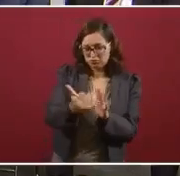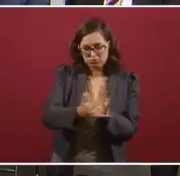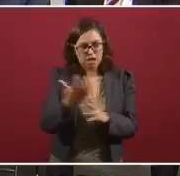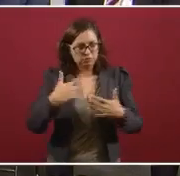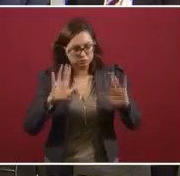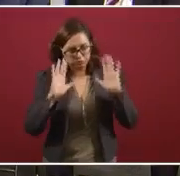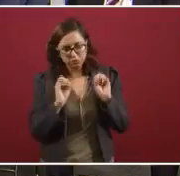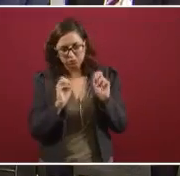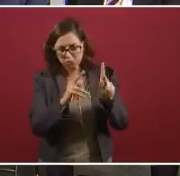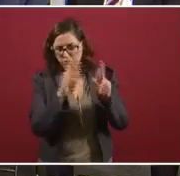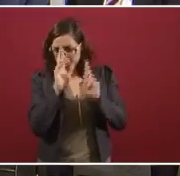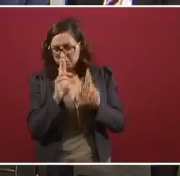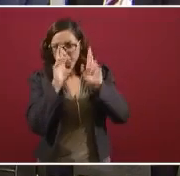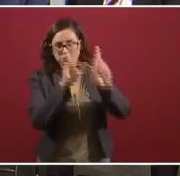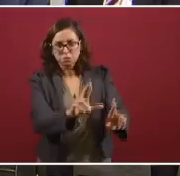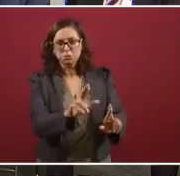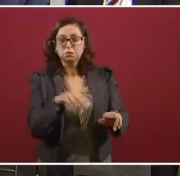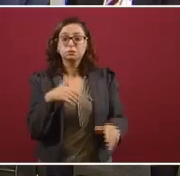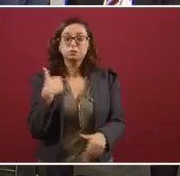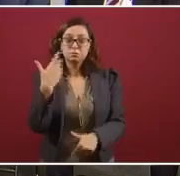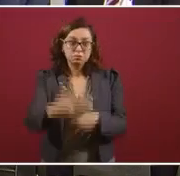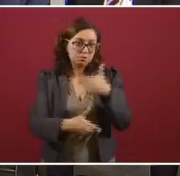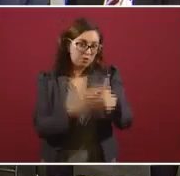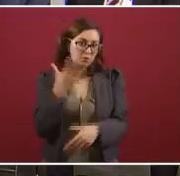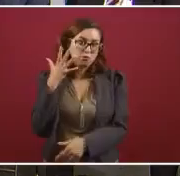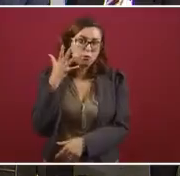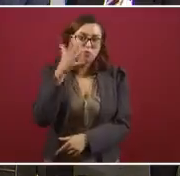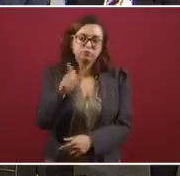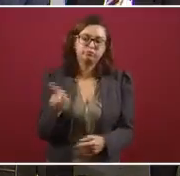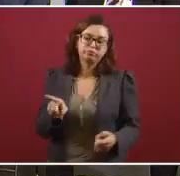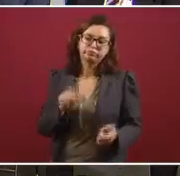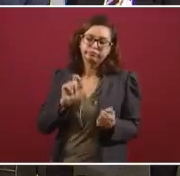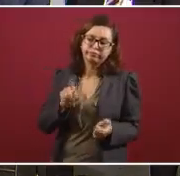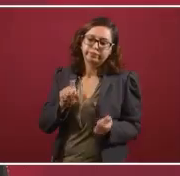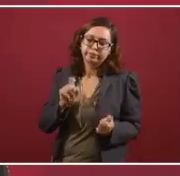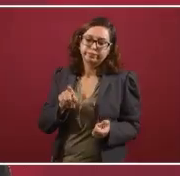además pues una futura ganancia porque cuando